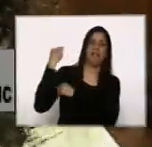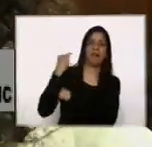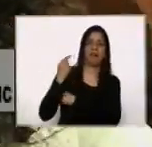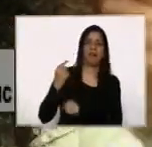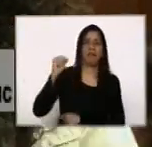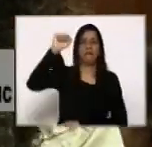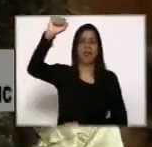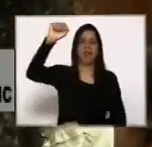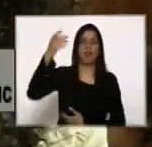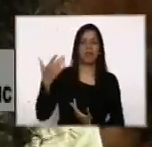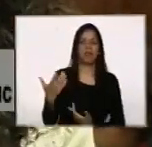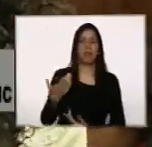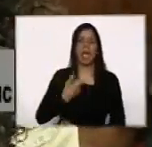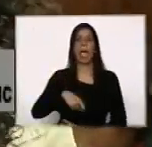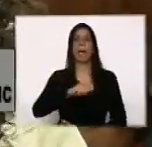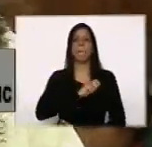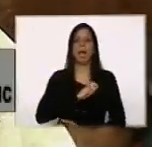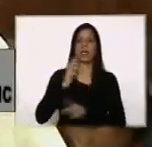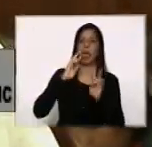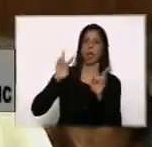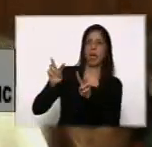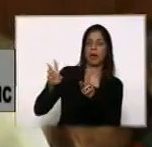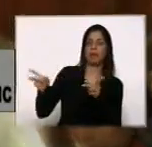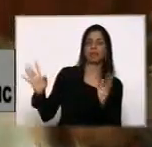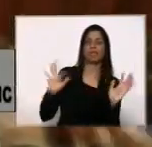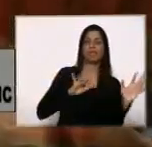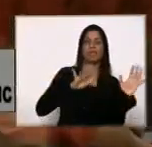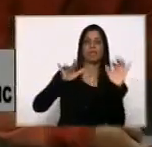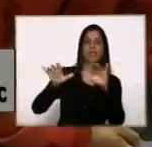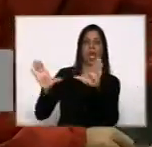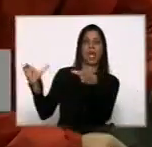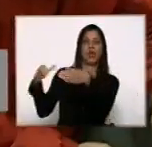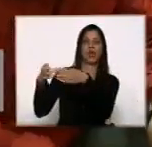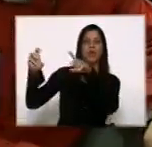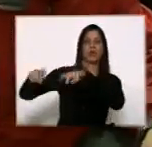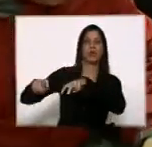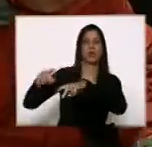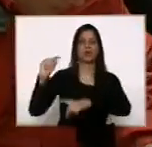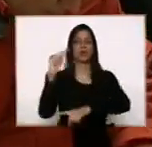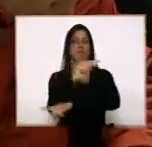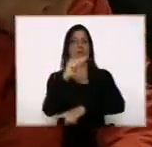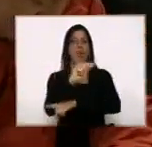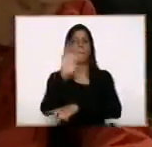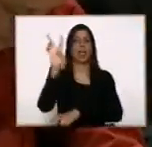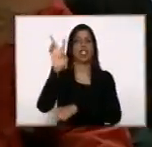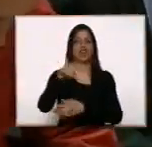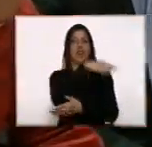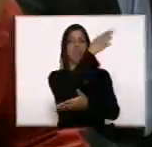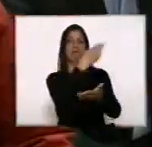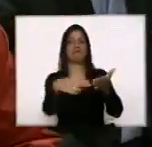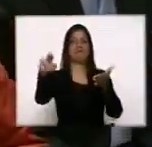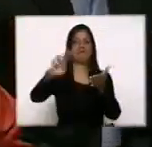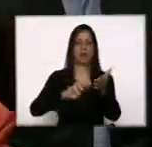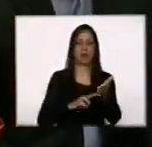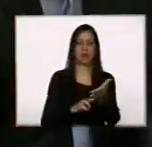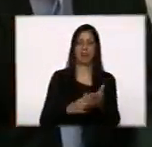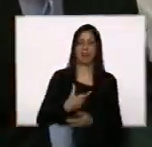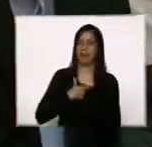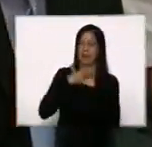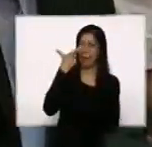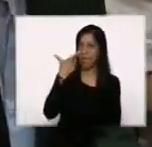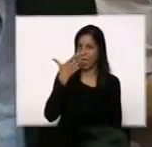que hicieron allá en España contra el ejercicio de promover nuestro país, a Venezuela. Dan